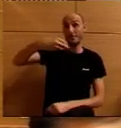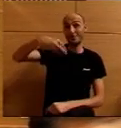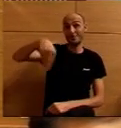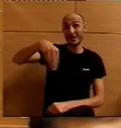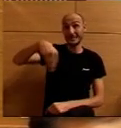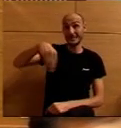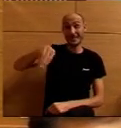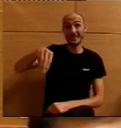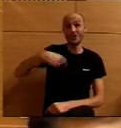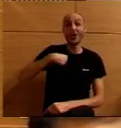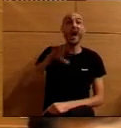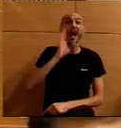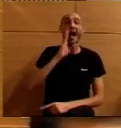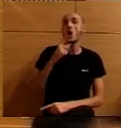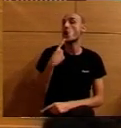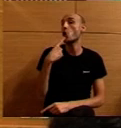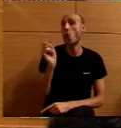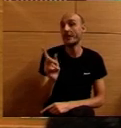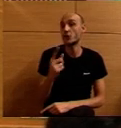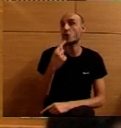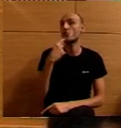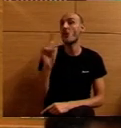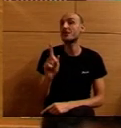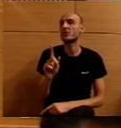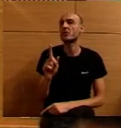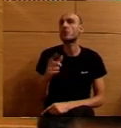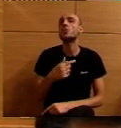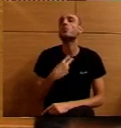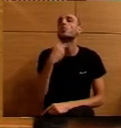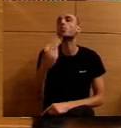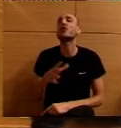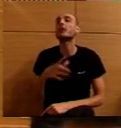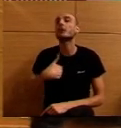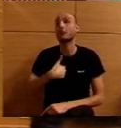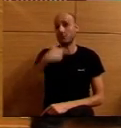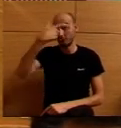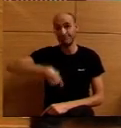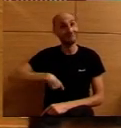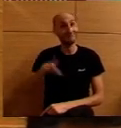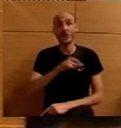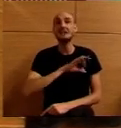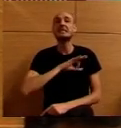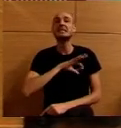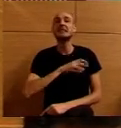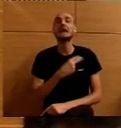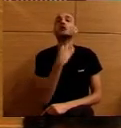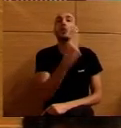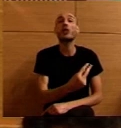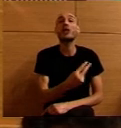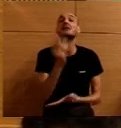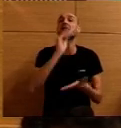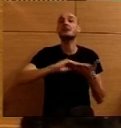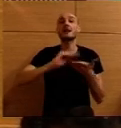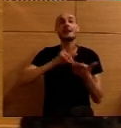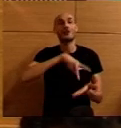perquè no li les he dit, les han dit els sindicats i li les ha dit el secretari general de la corporació. Està